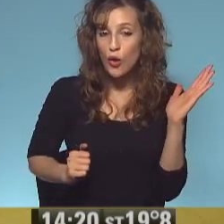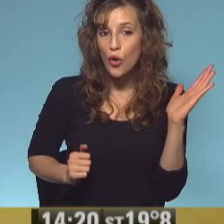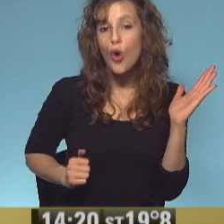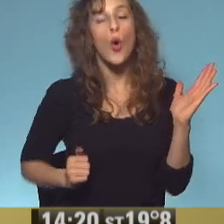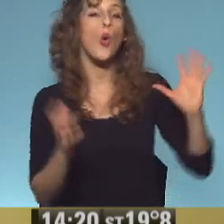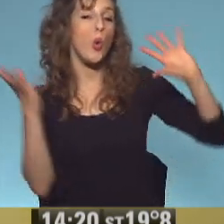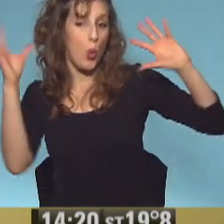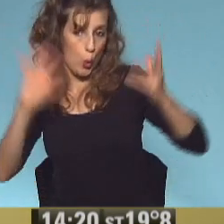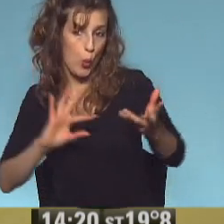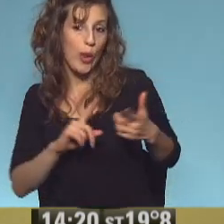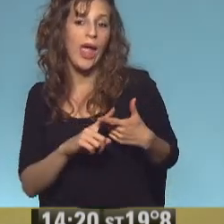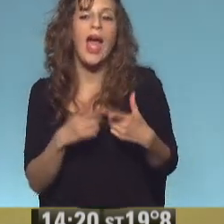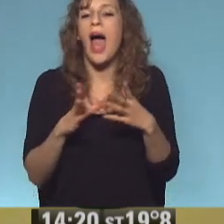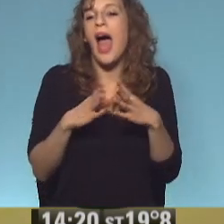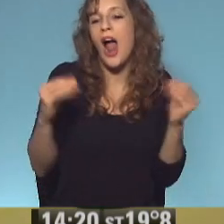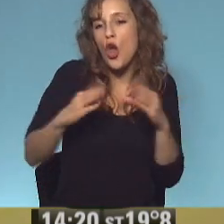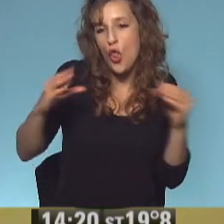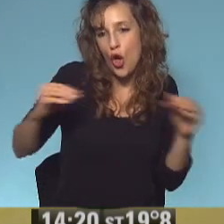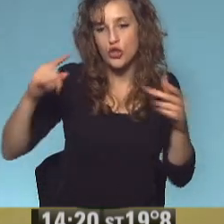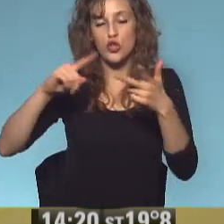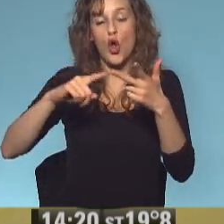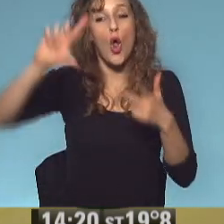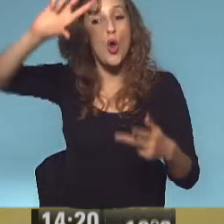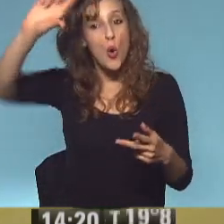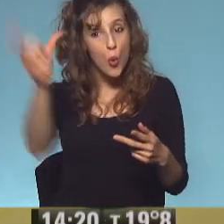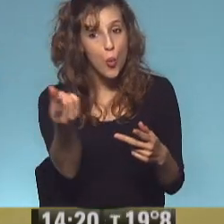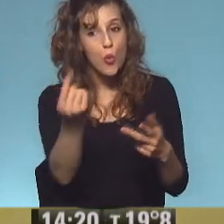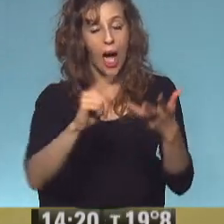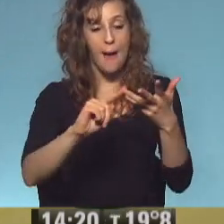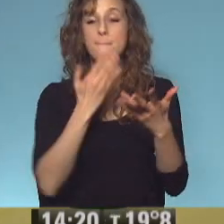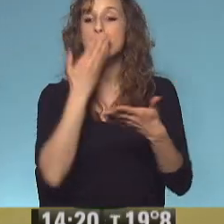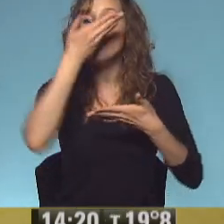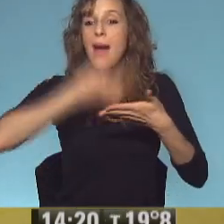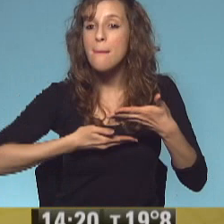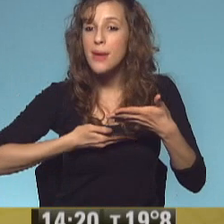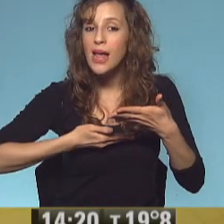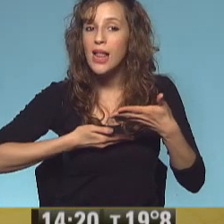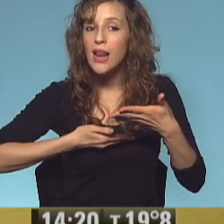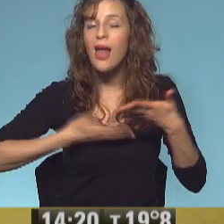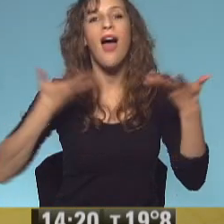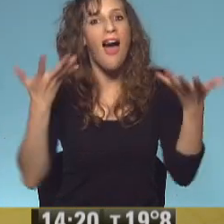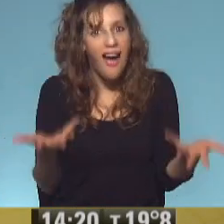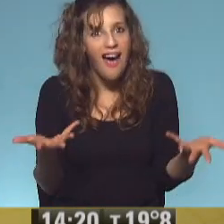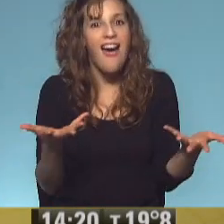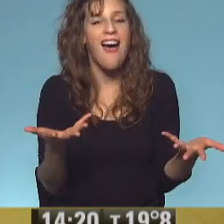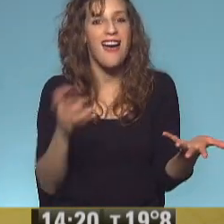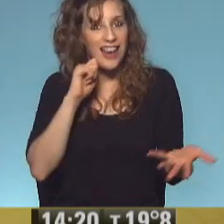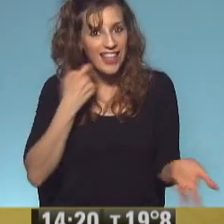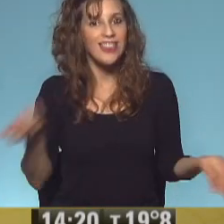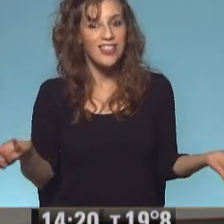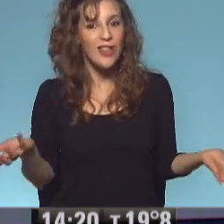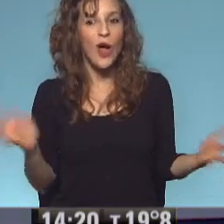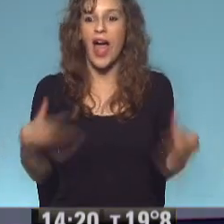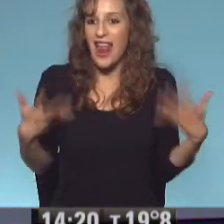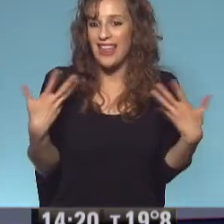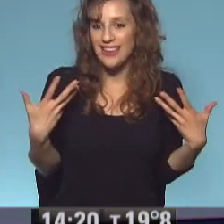Nube. Algodón. Luna. ¡Papel! ¡Qué alegría! La alegría